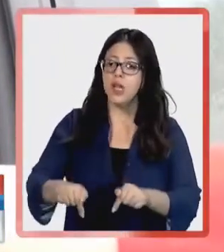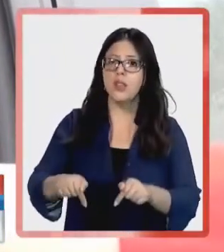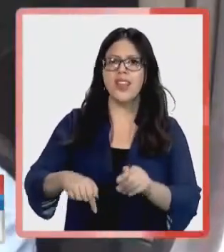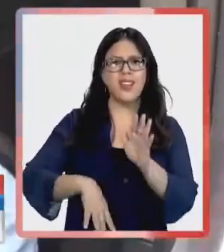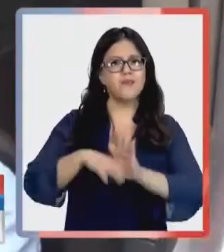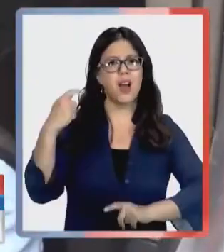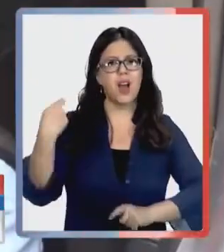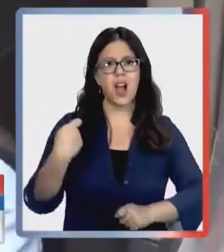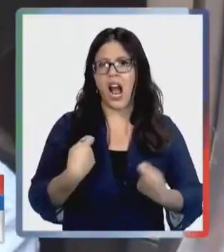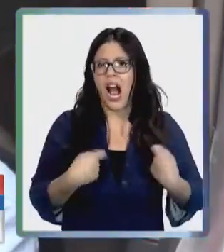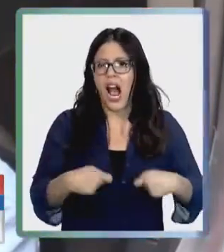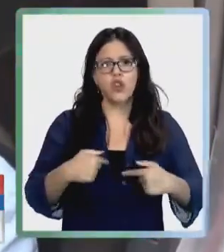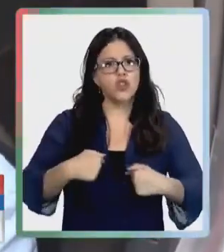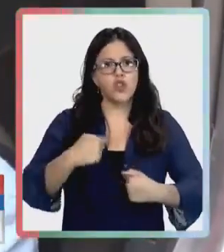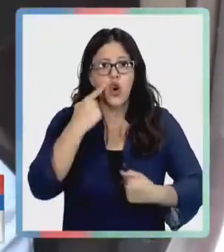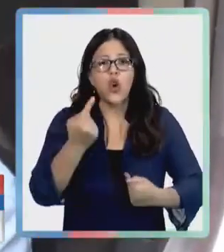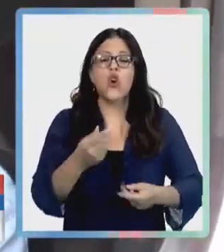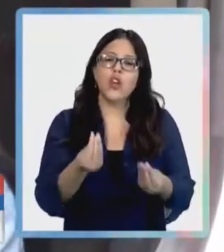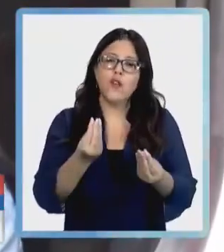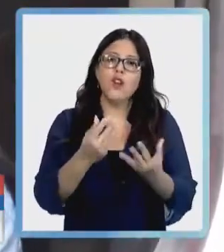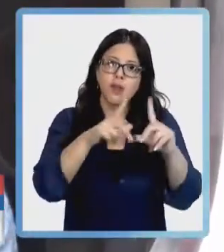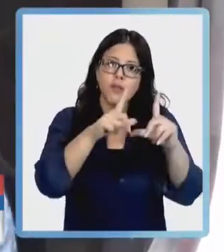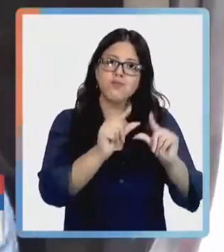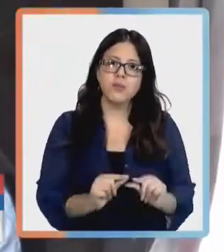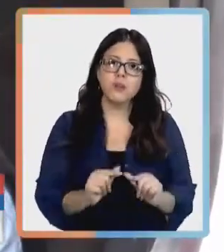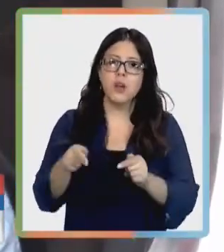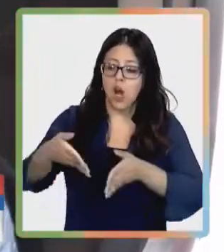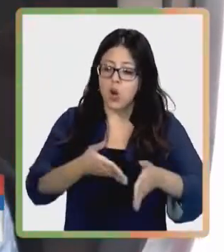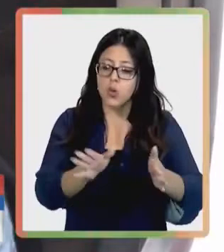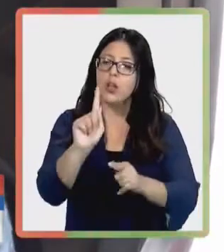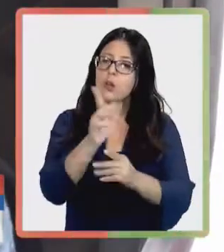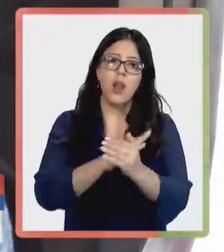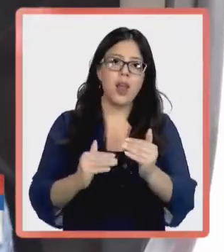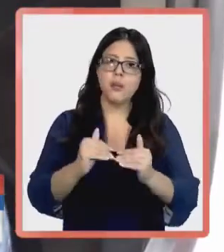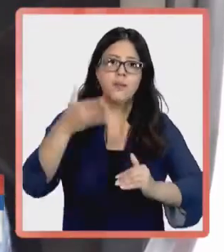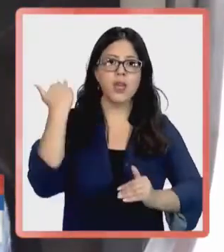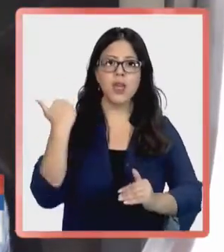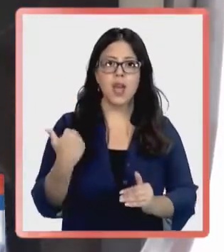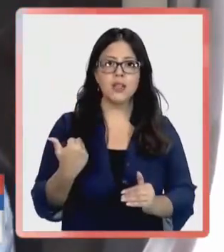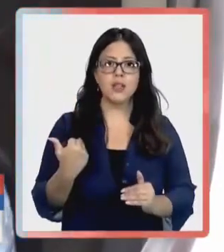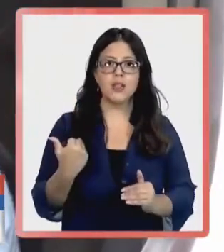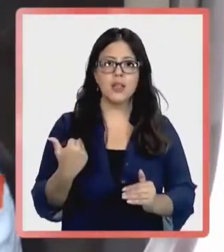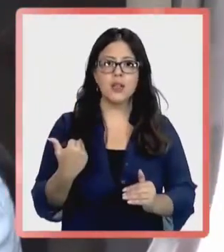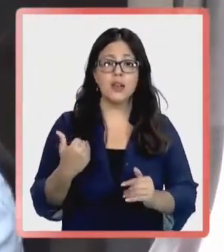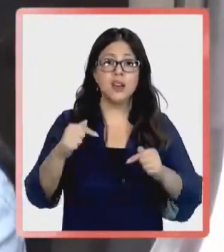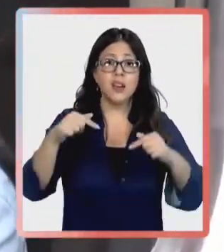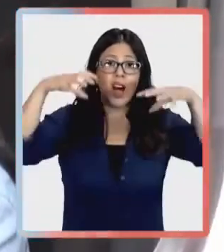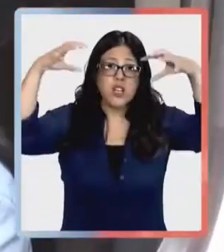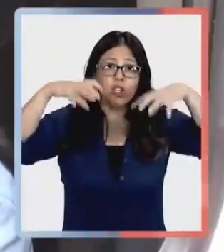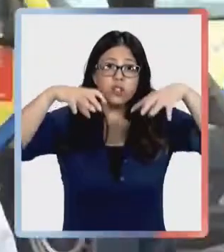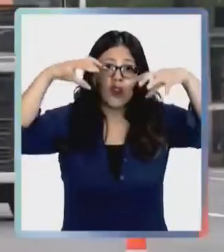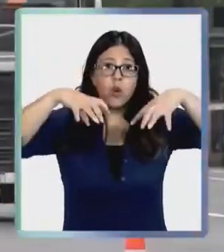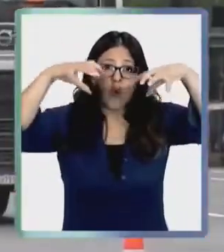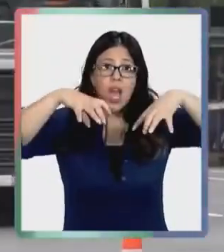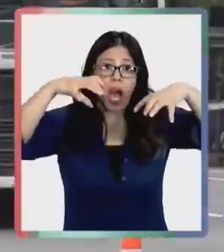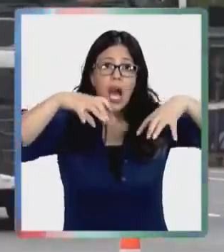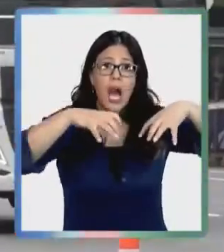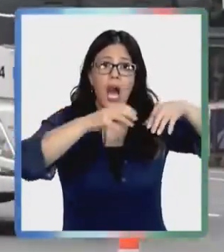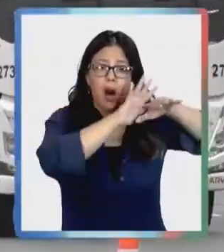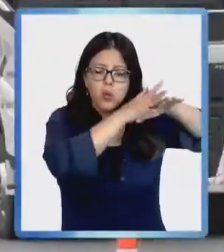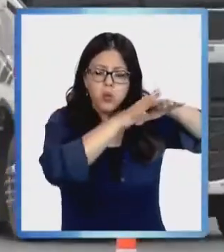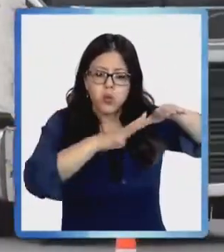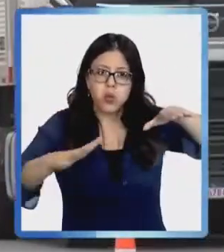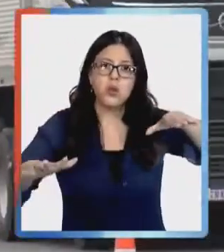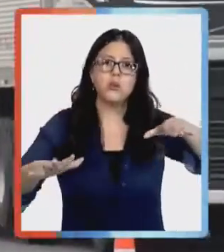rebaje. La ruta no es la misma cuando empezó. En la lluvia el agua cruza de par a par, muy peligrosa la ruta. Desde